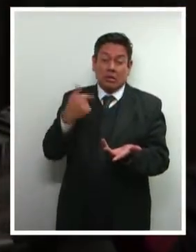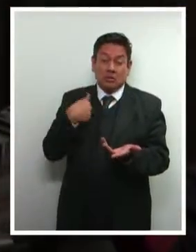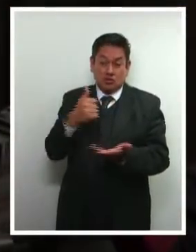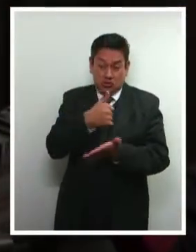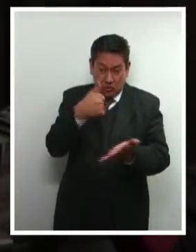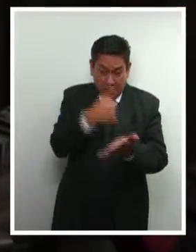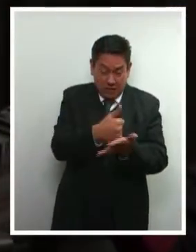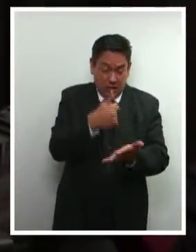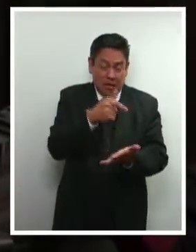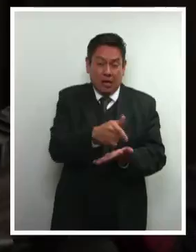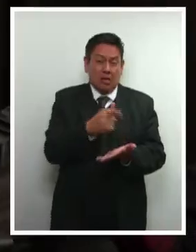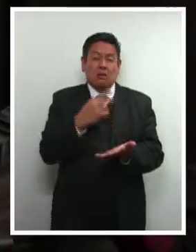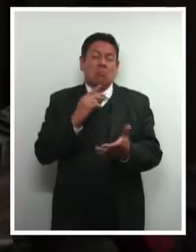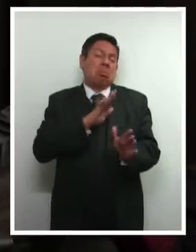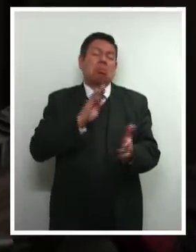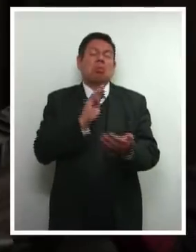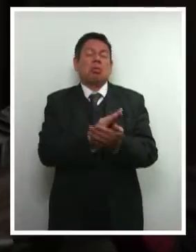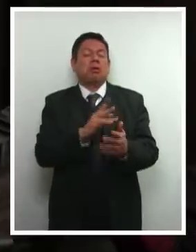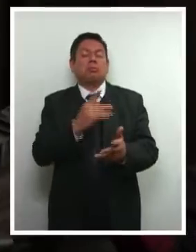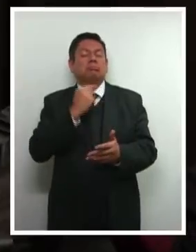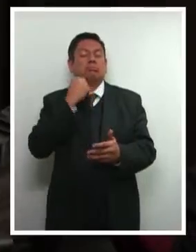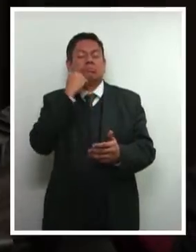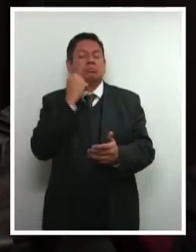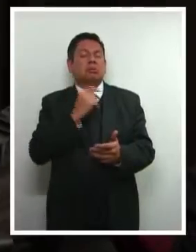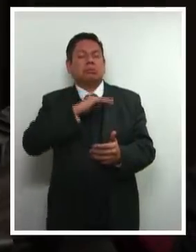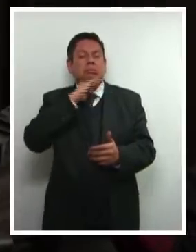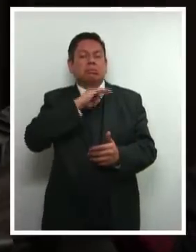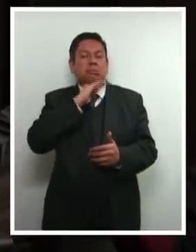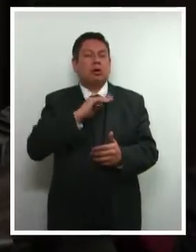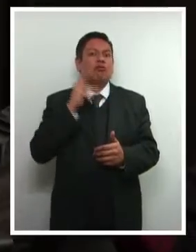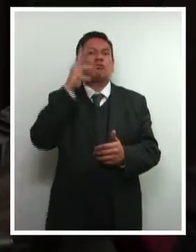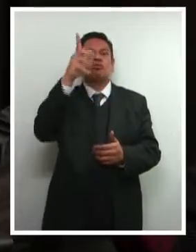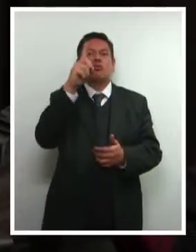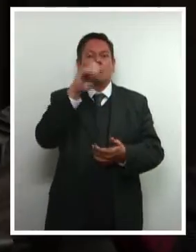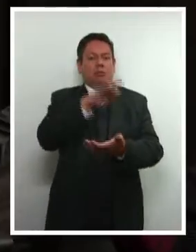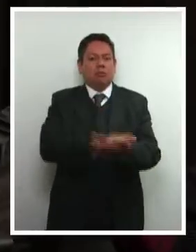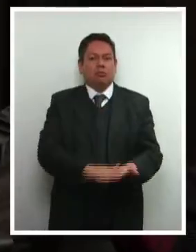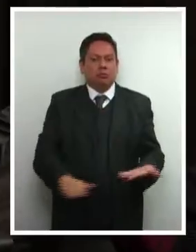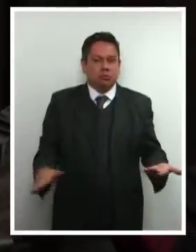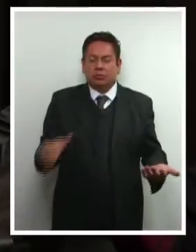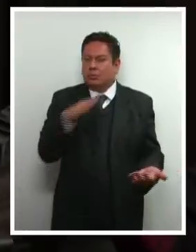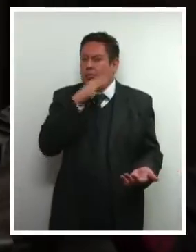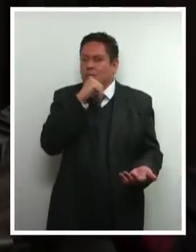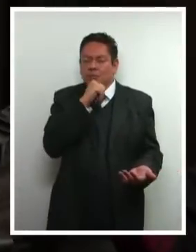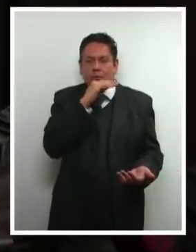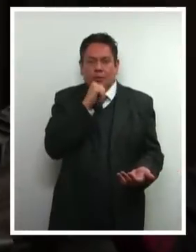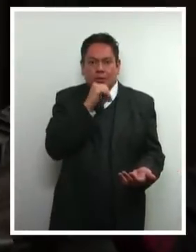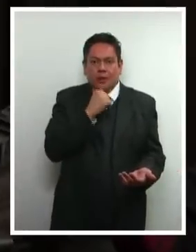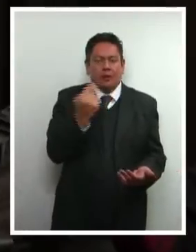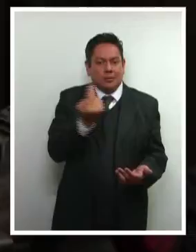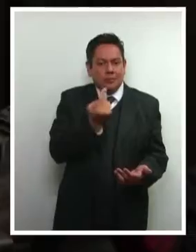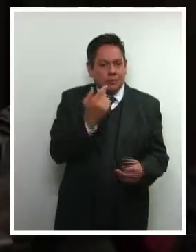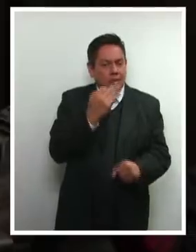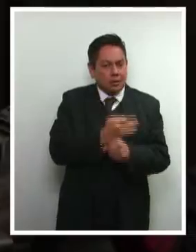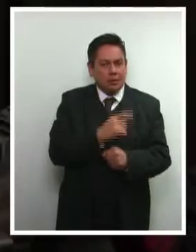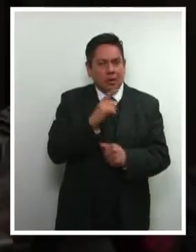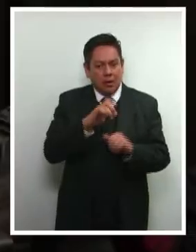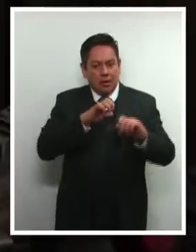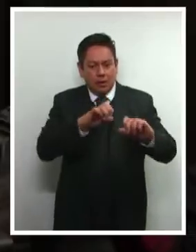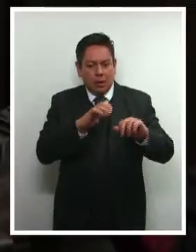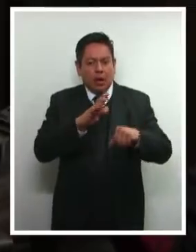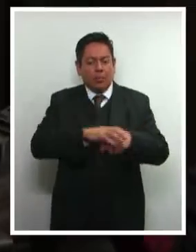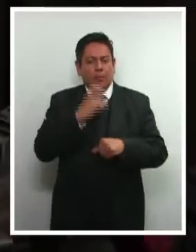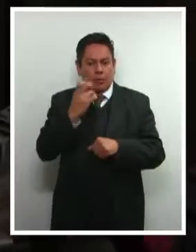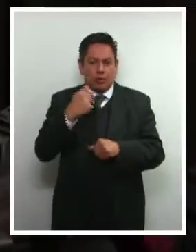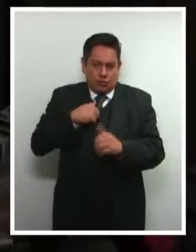ciudad en el futuro. No podemos hipotecar el futuro hídrico, que es la esencia de la ciudad. Por ello, he propuesto,